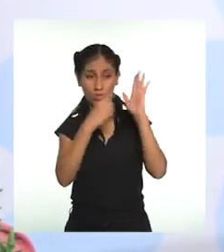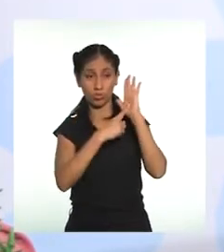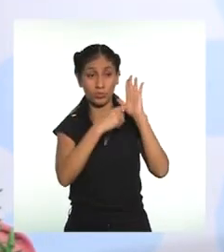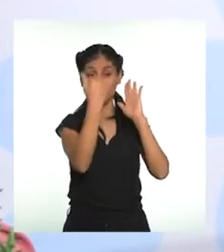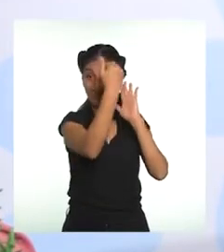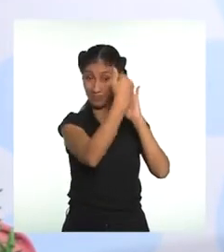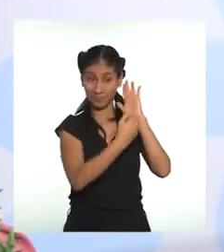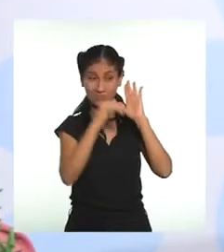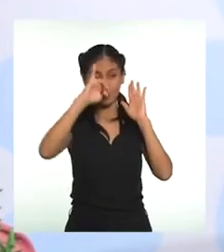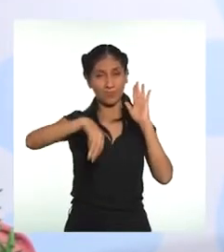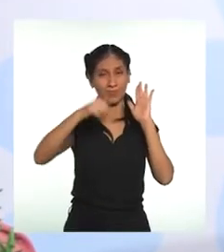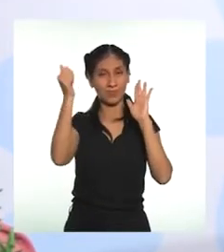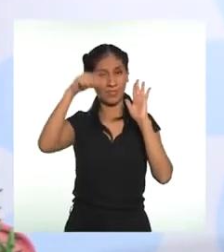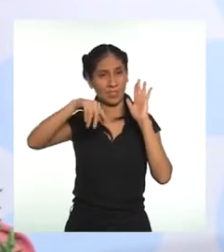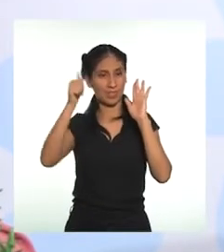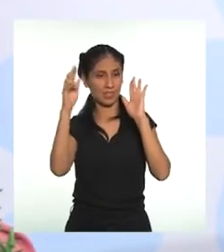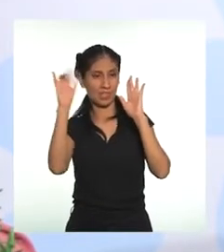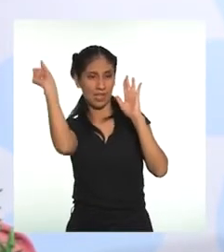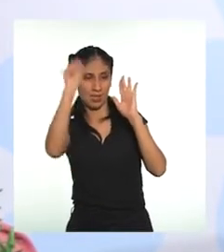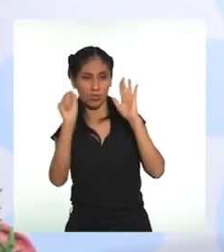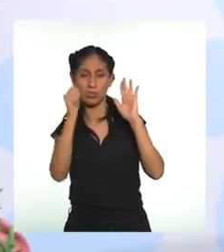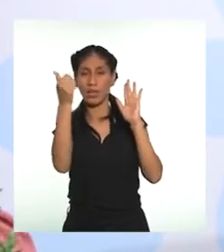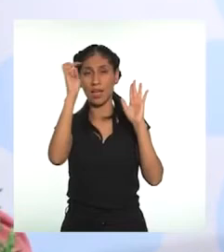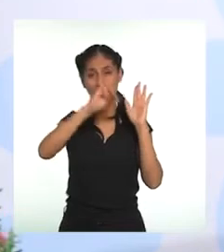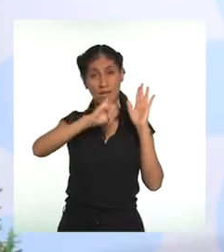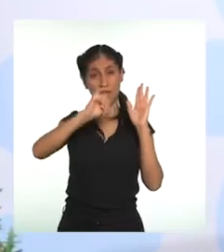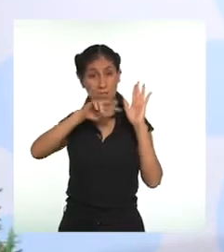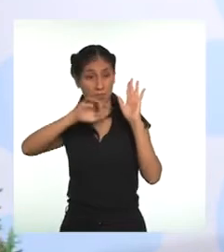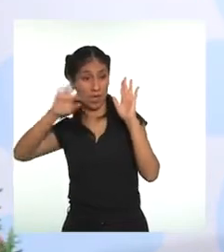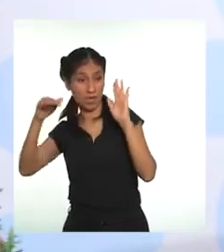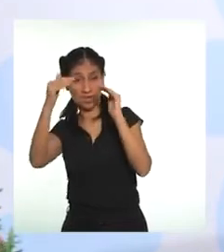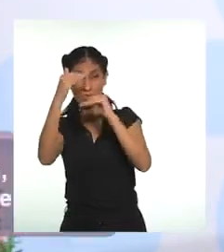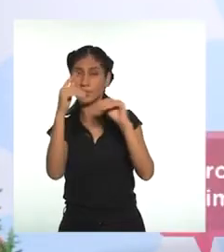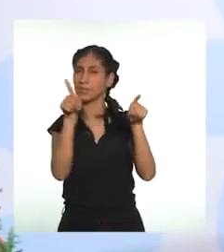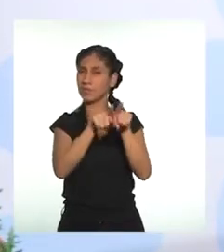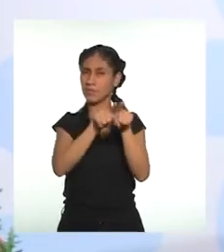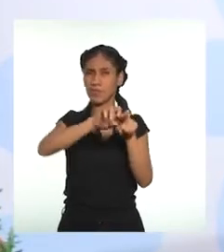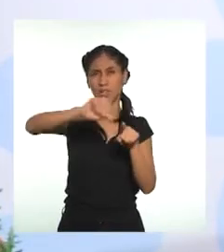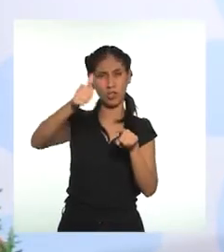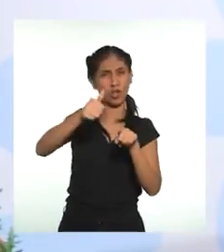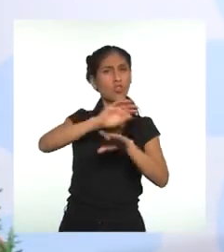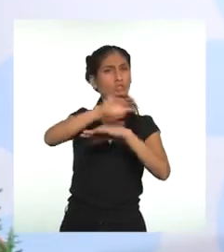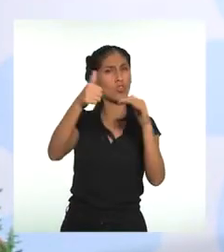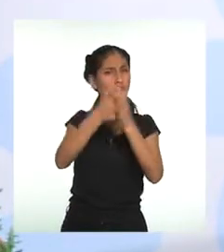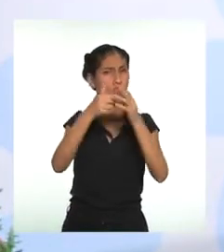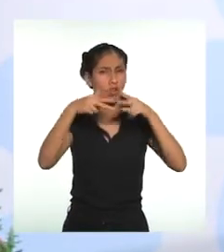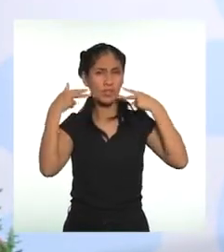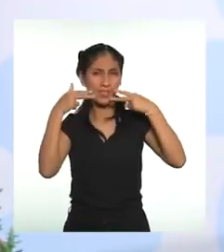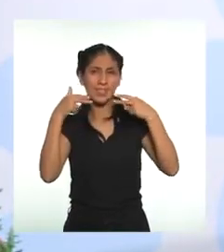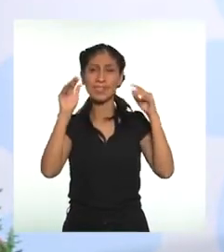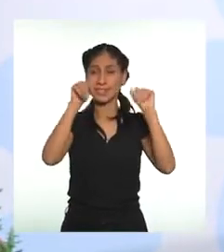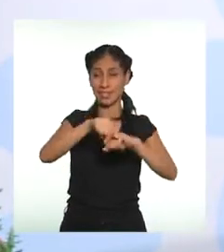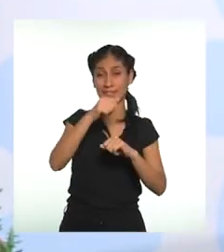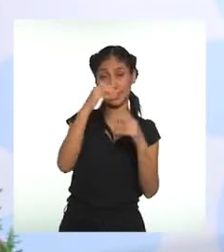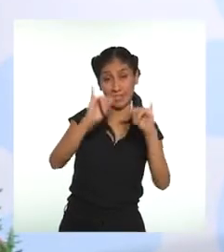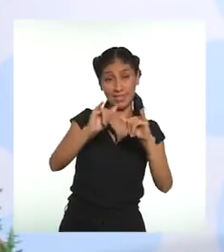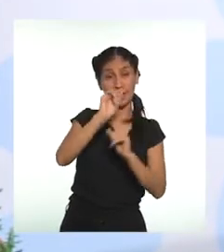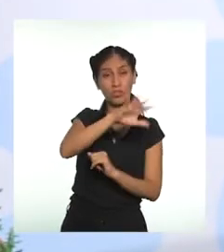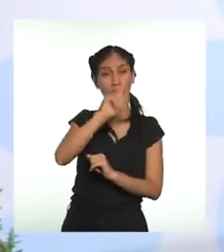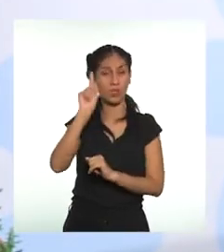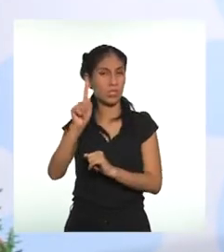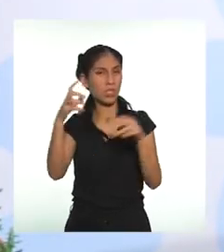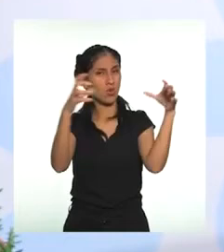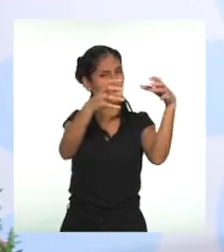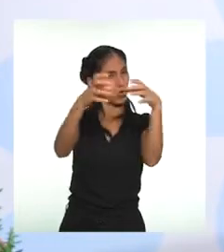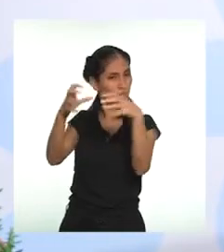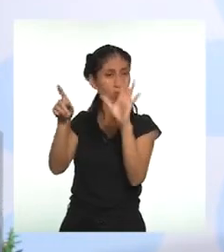Jacarus, Aymaras y Quechuas, mientras que en la Amazonía están los 51 restantes, como